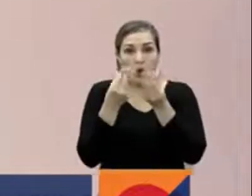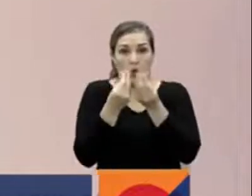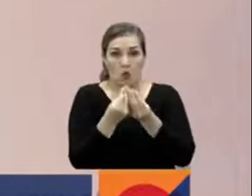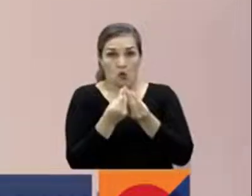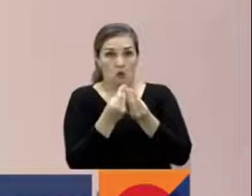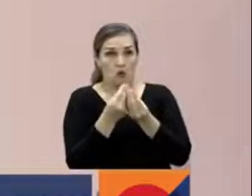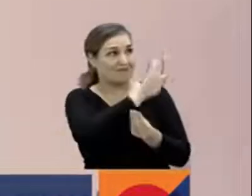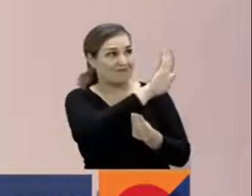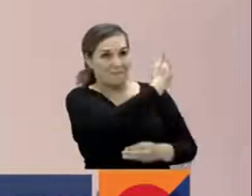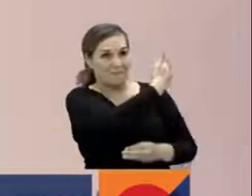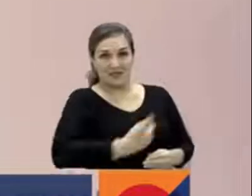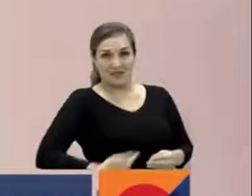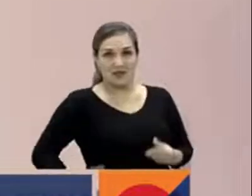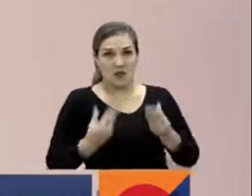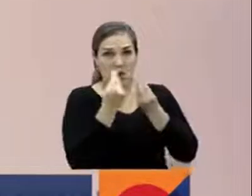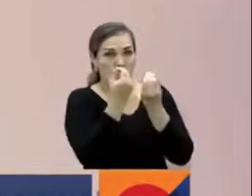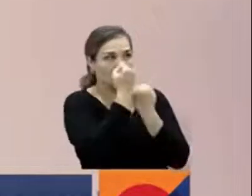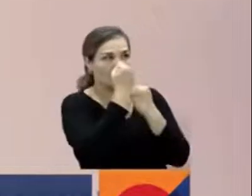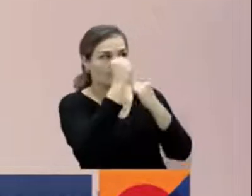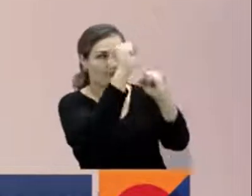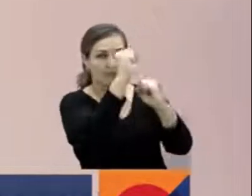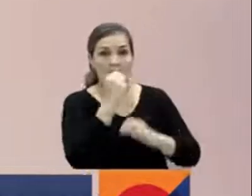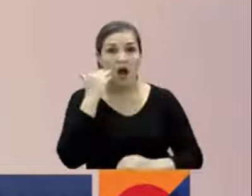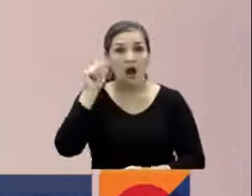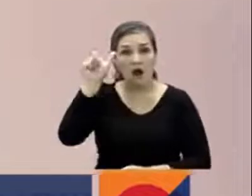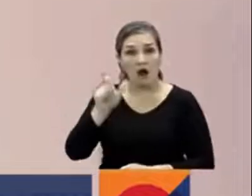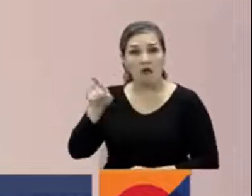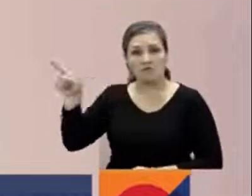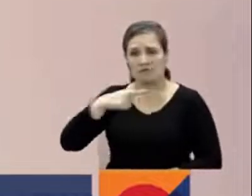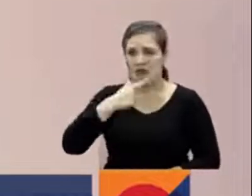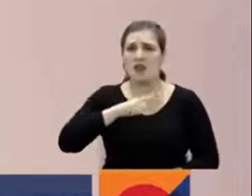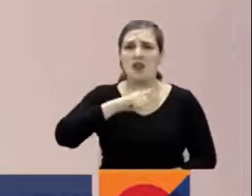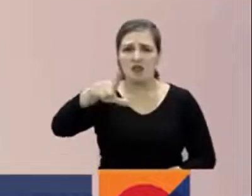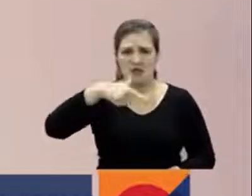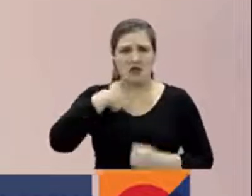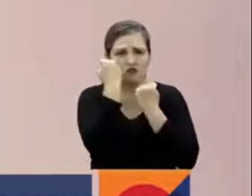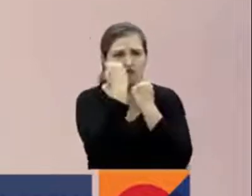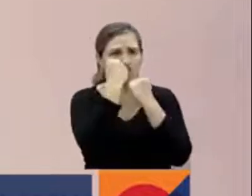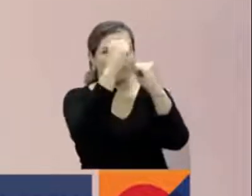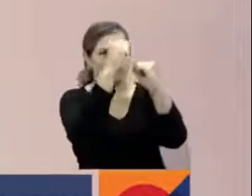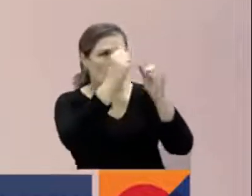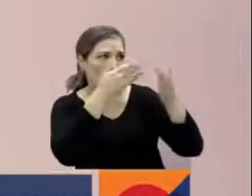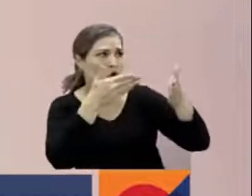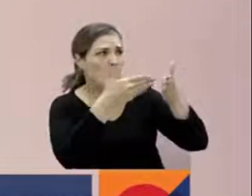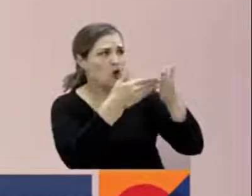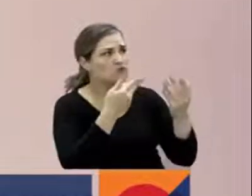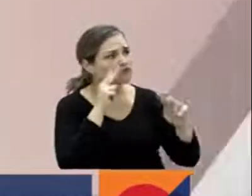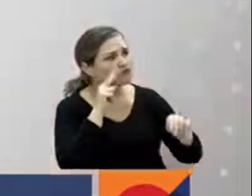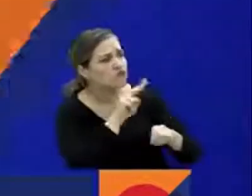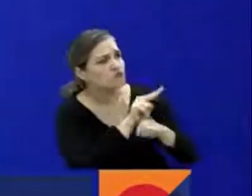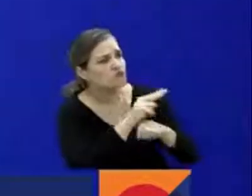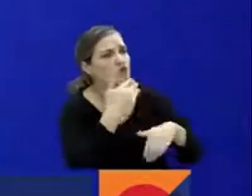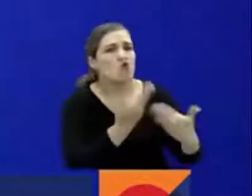electo. María Fernanda Cabal se postula para liderarla y propone frente para vigilar acciones del